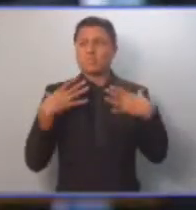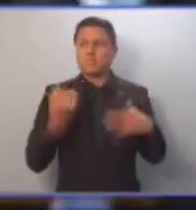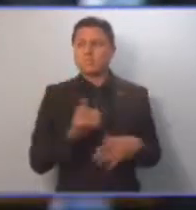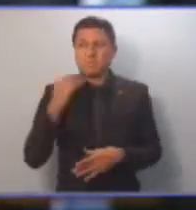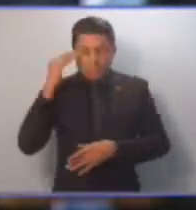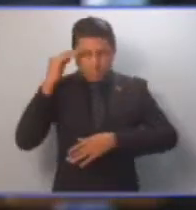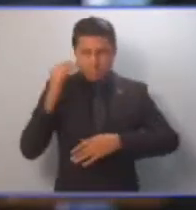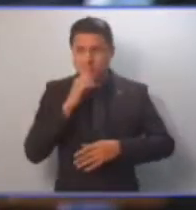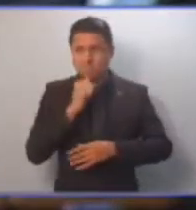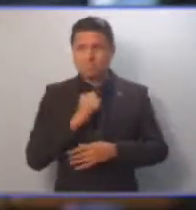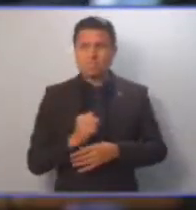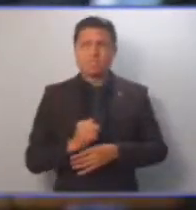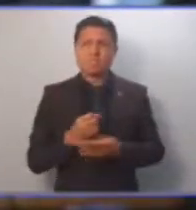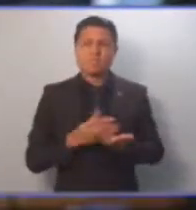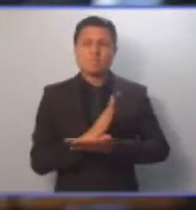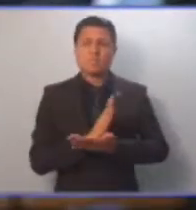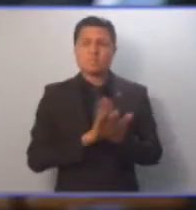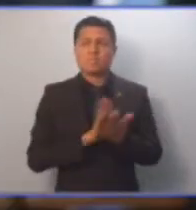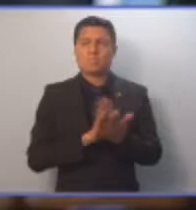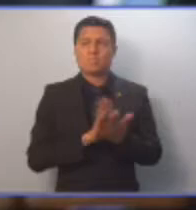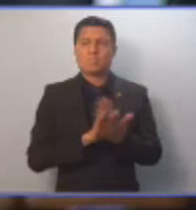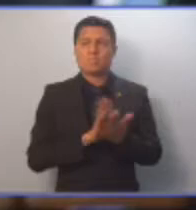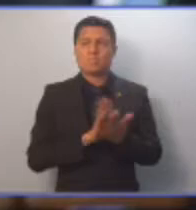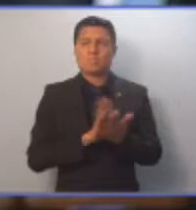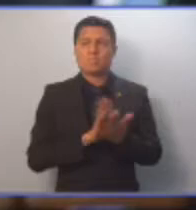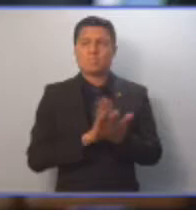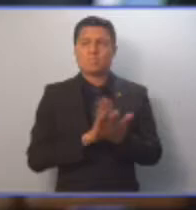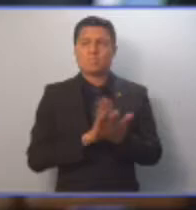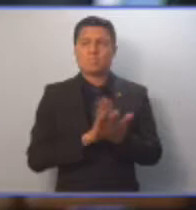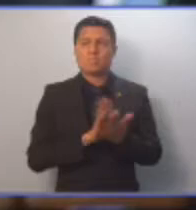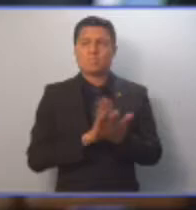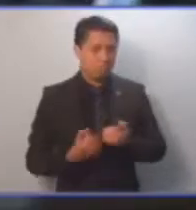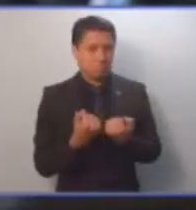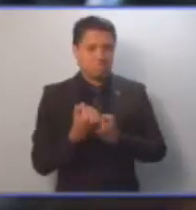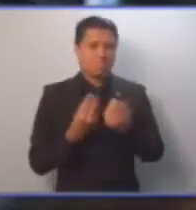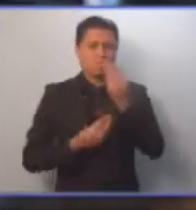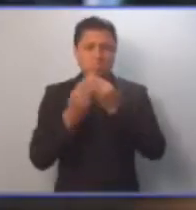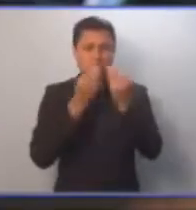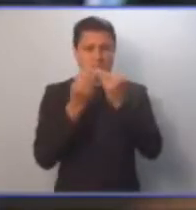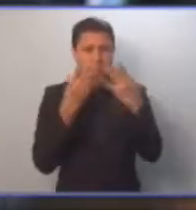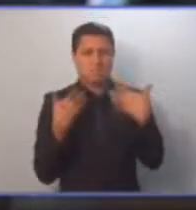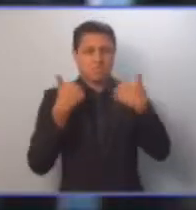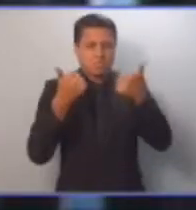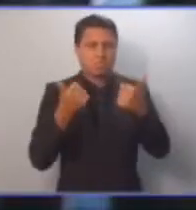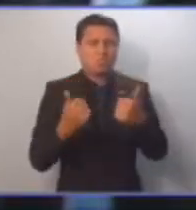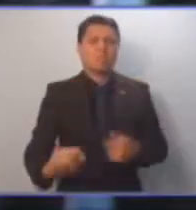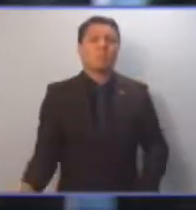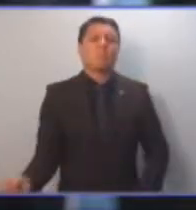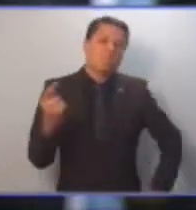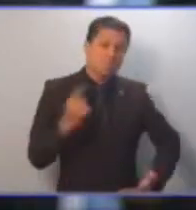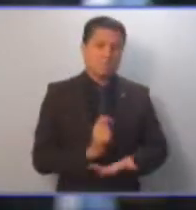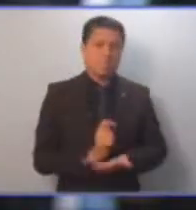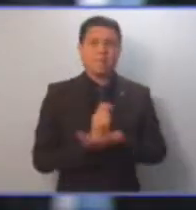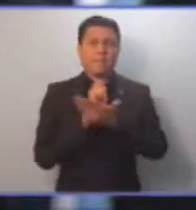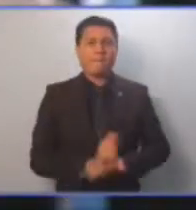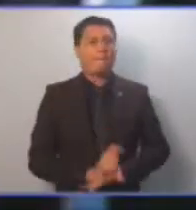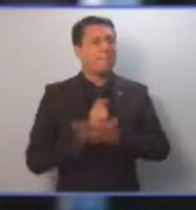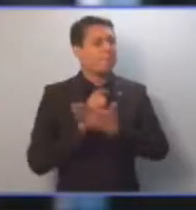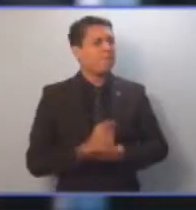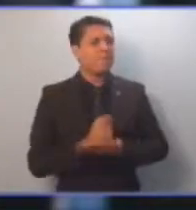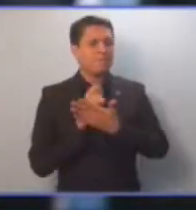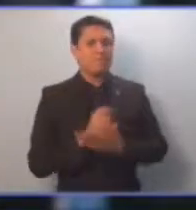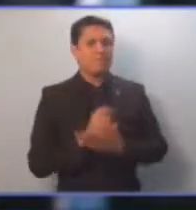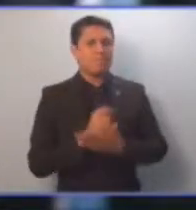adultos mayores salvadoreños a través de programas de salud, apoyo alimentario, terapia física,